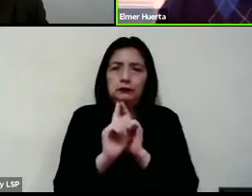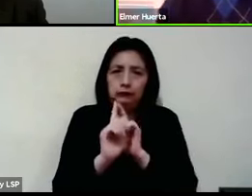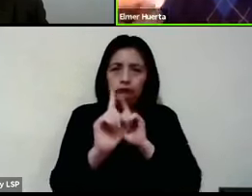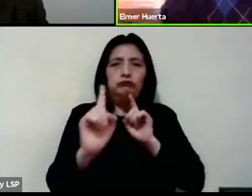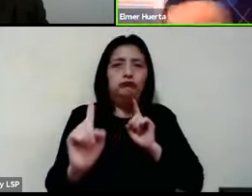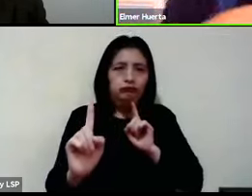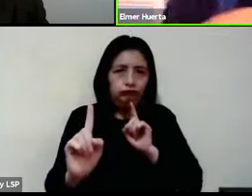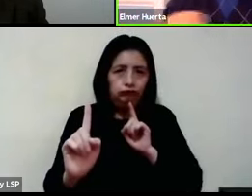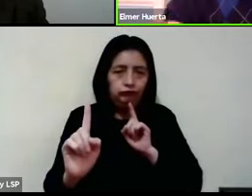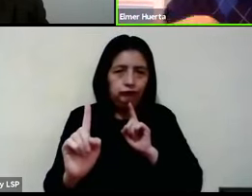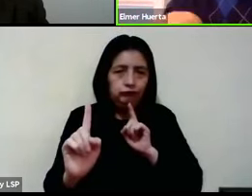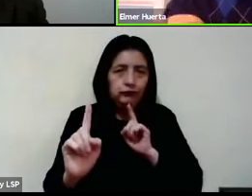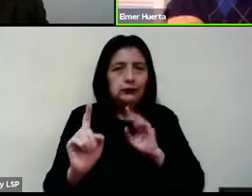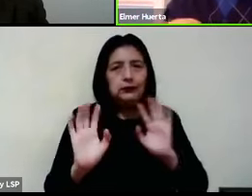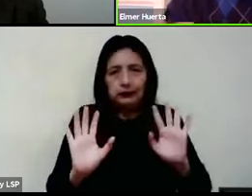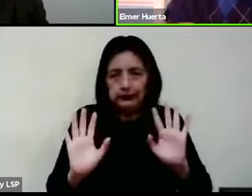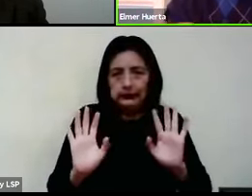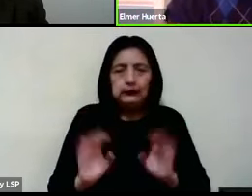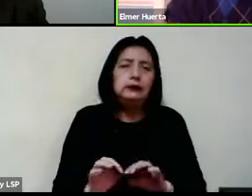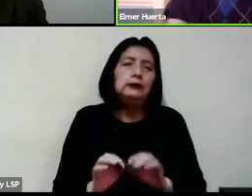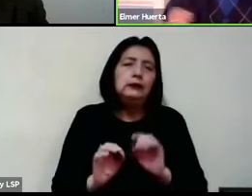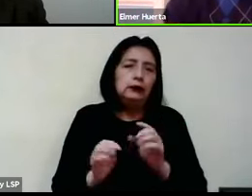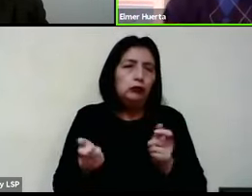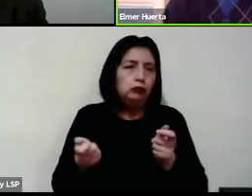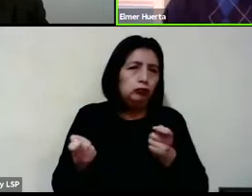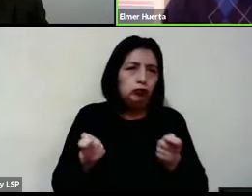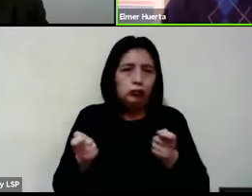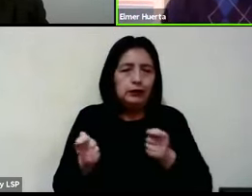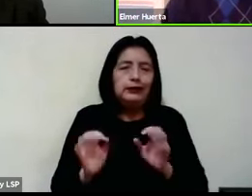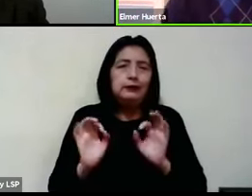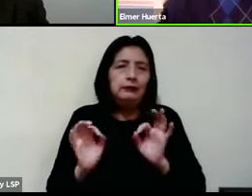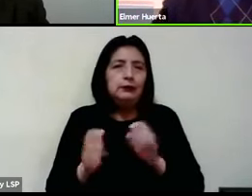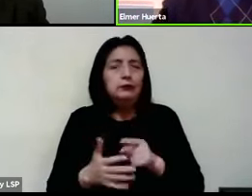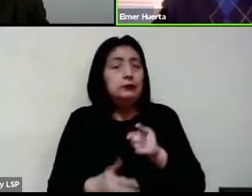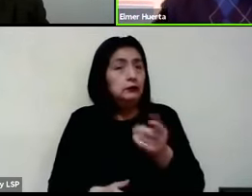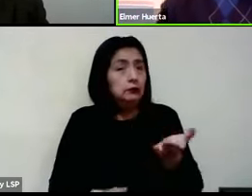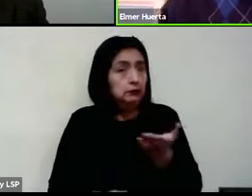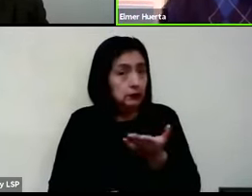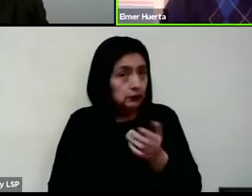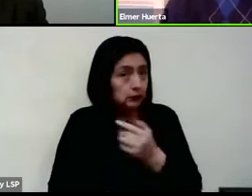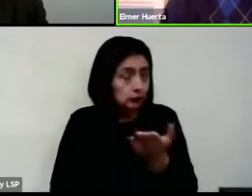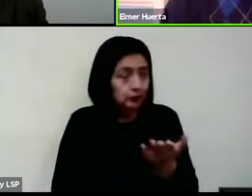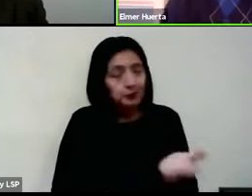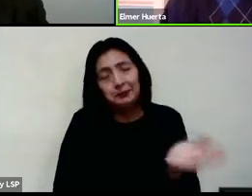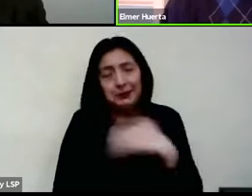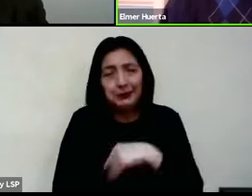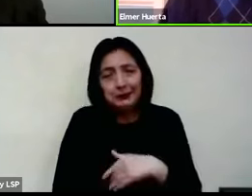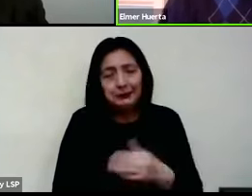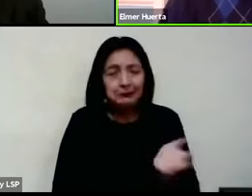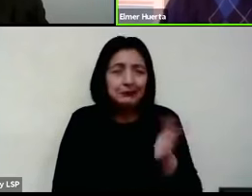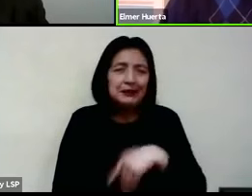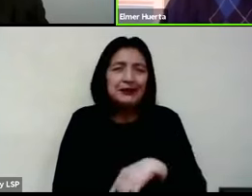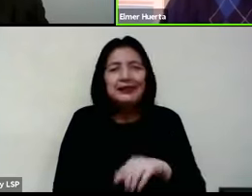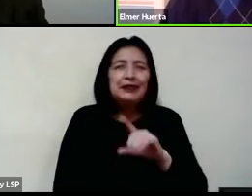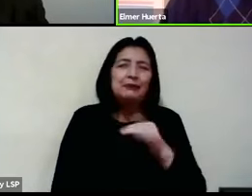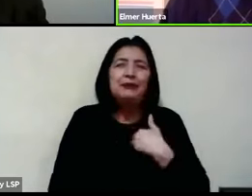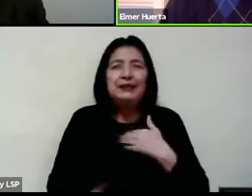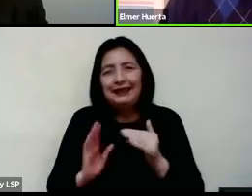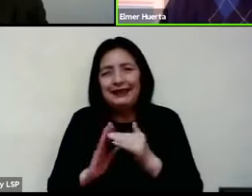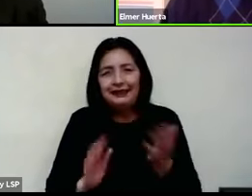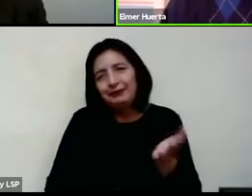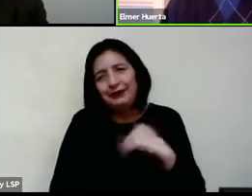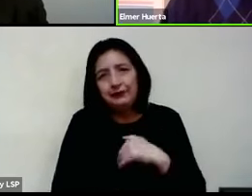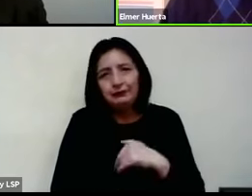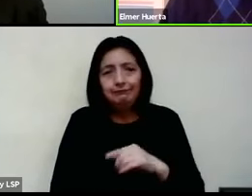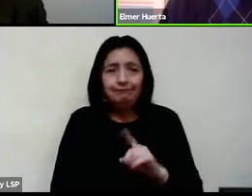gente y manejar el riesgo, como les he dicho. Le invitan a usted, vente, Luchita, a la casa.